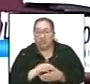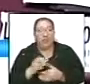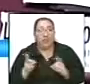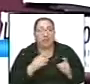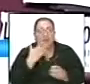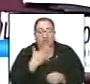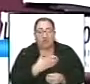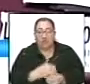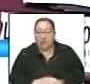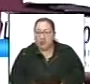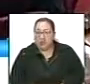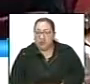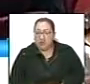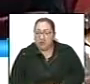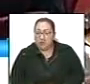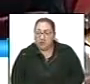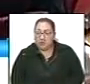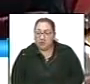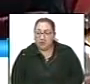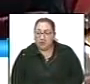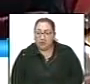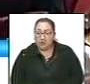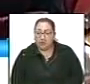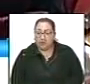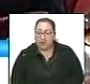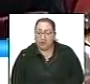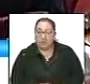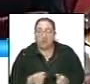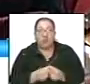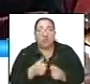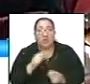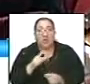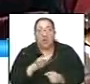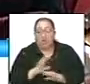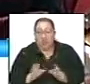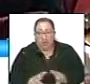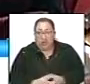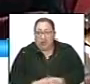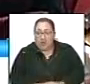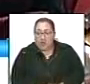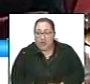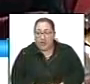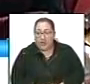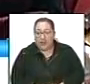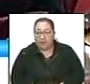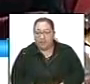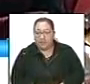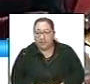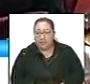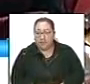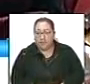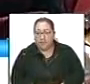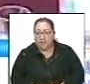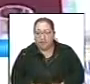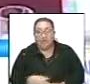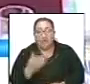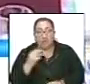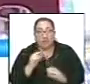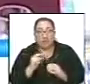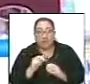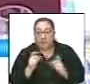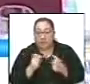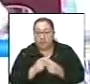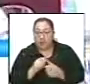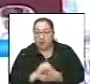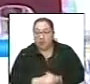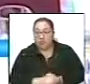debate. Gracias, presidente. Congresista Alcorta. ¿No? ¿Ya no? Muy bien, vamos a hacer la coordinación para que